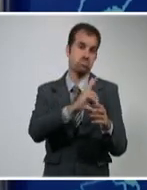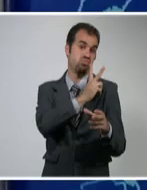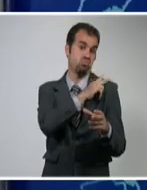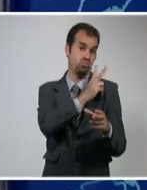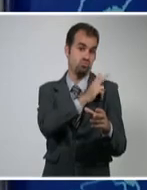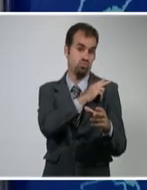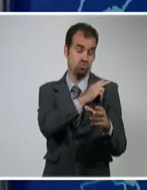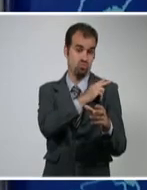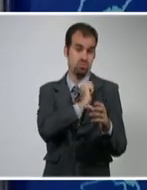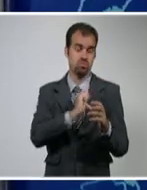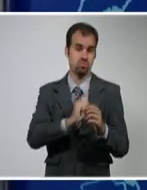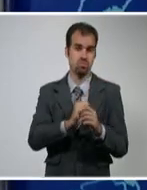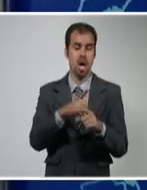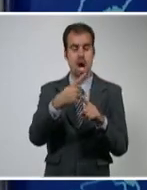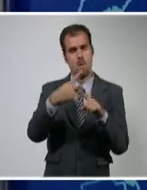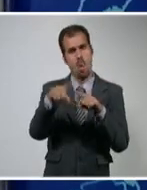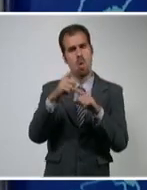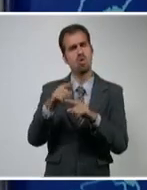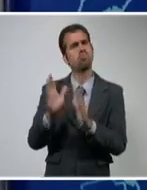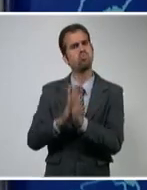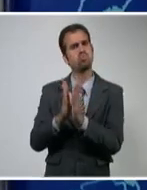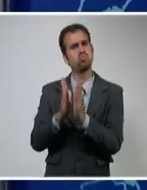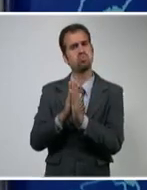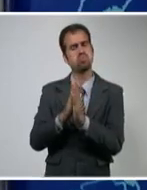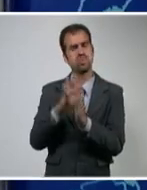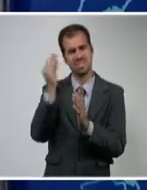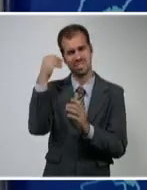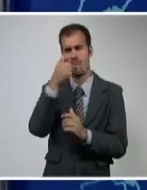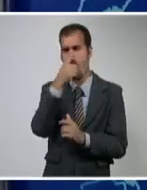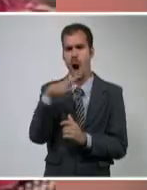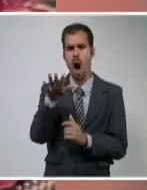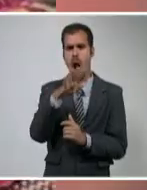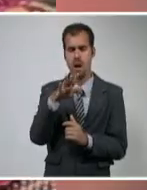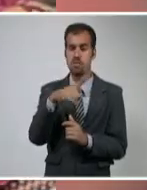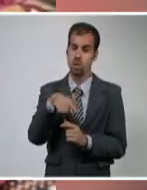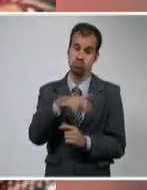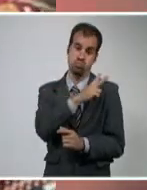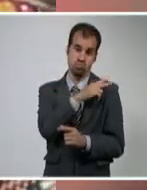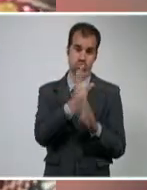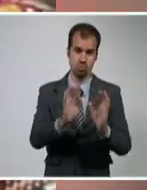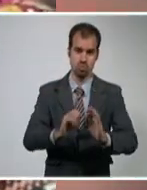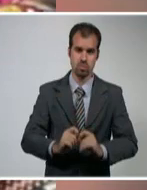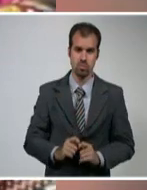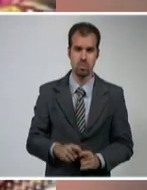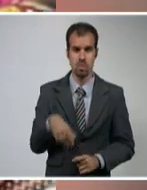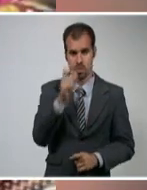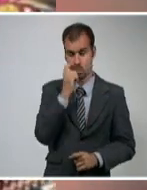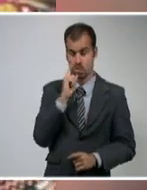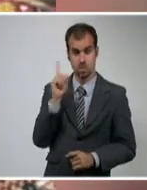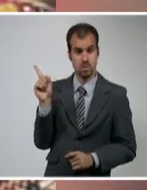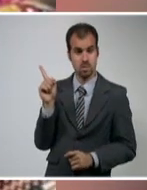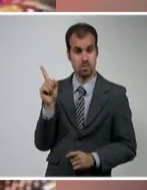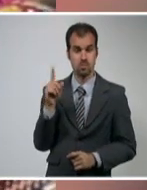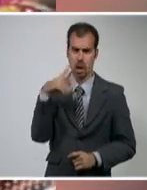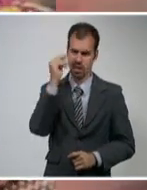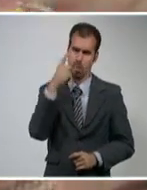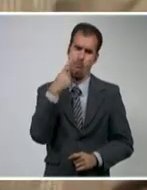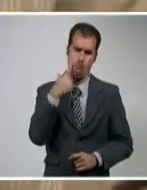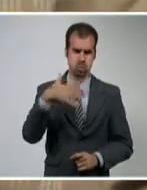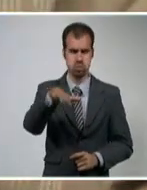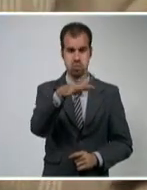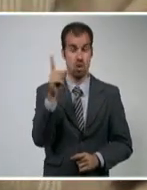fue practicante de otras religiones de origen africano y también masón manolo como era conocido por todos público